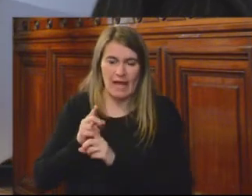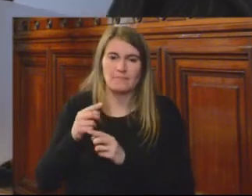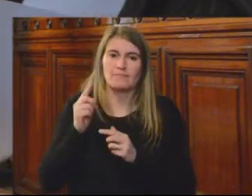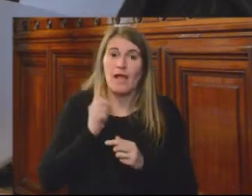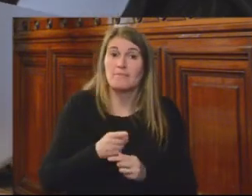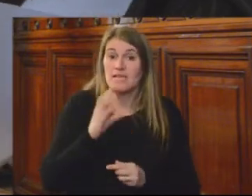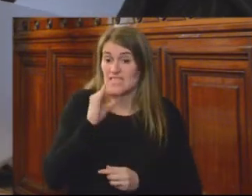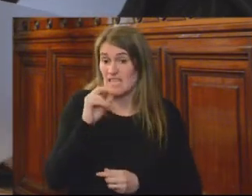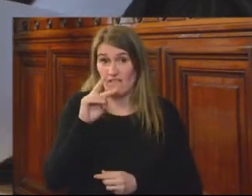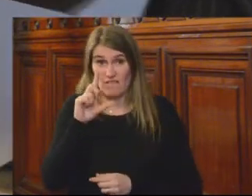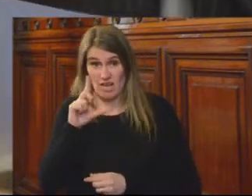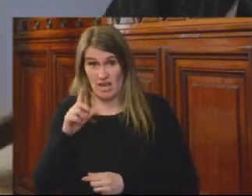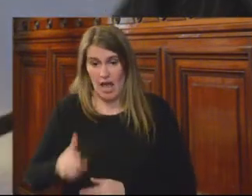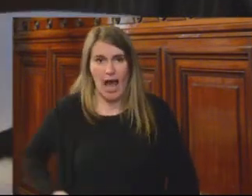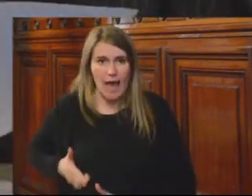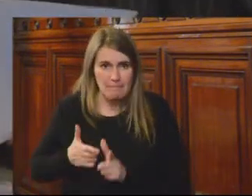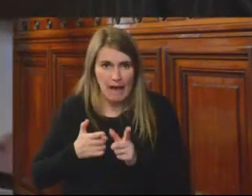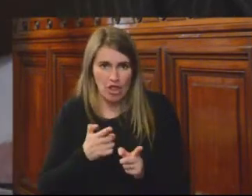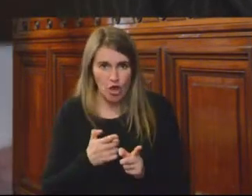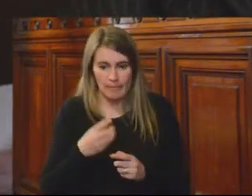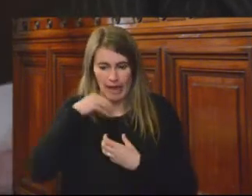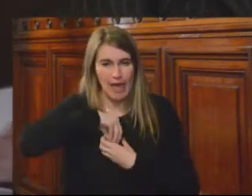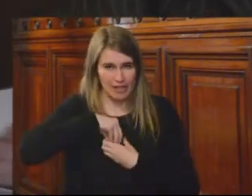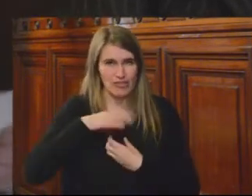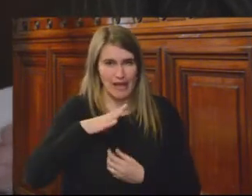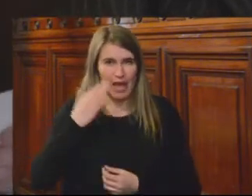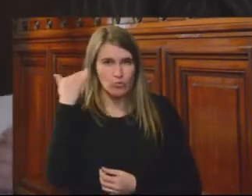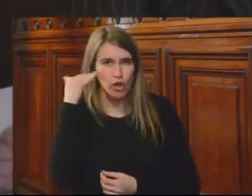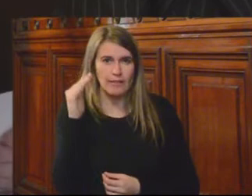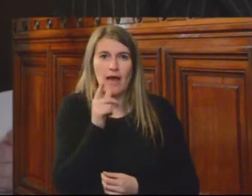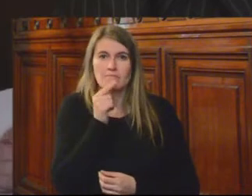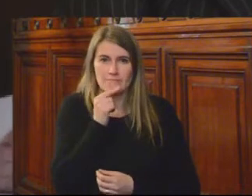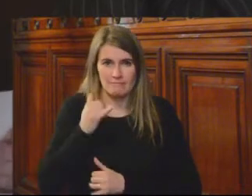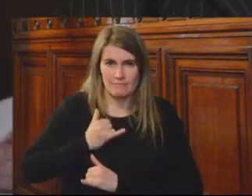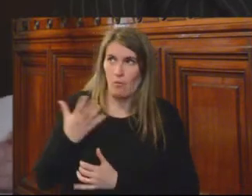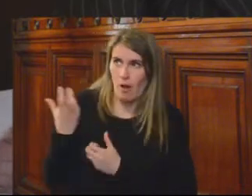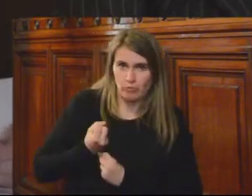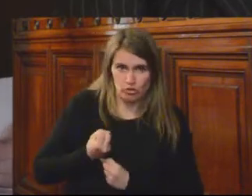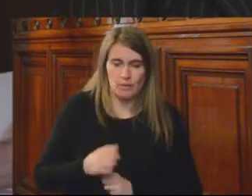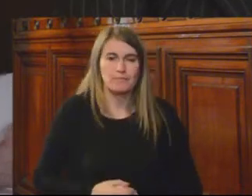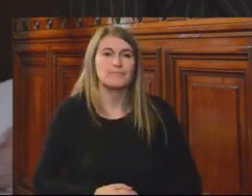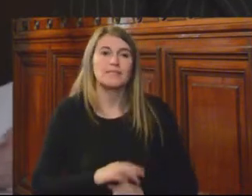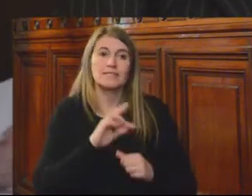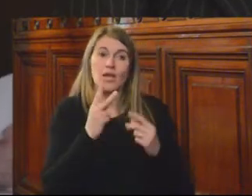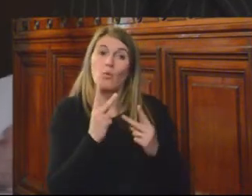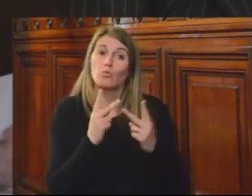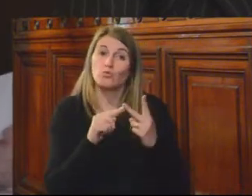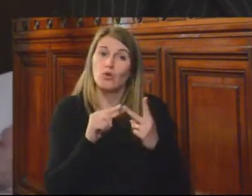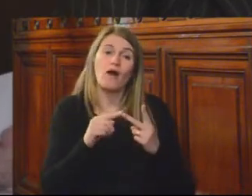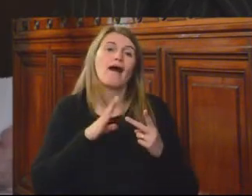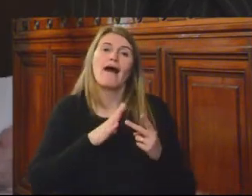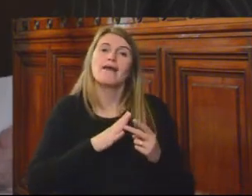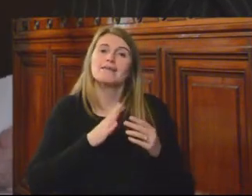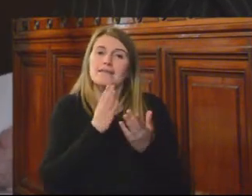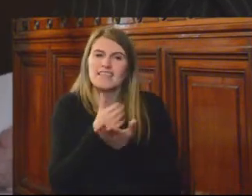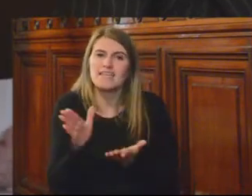armados que actúan con la tolerancia de autoridades policiales o militares. En relación al segundo punto, prácticas de discriminación en el sistema de